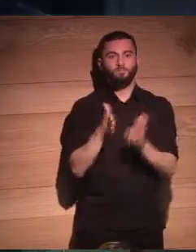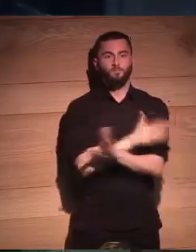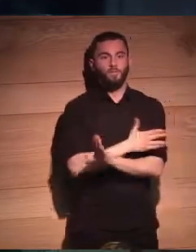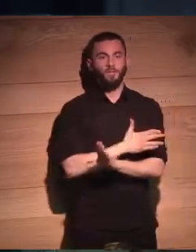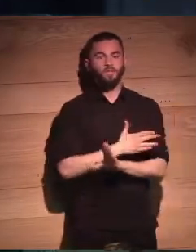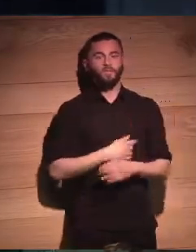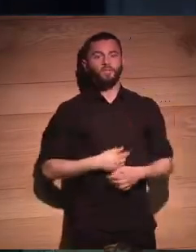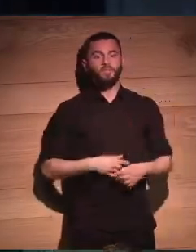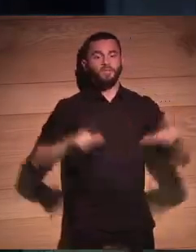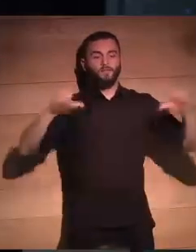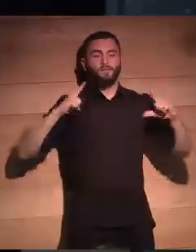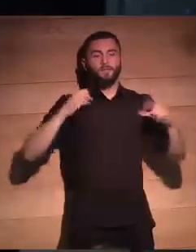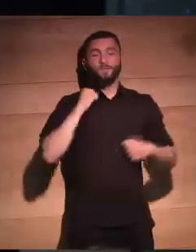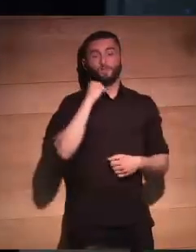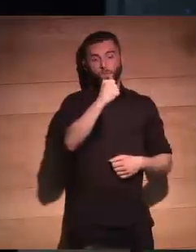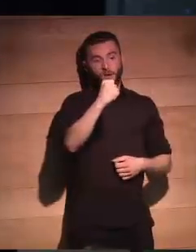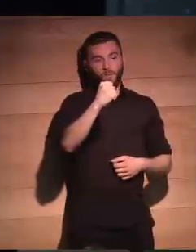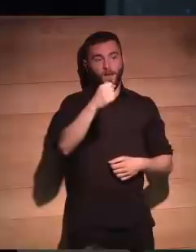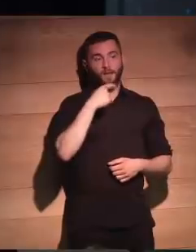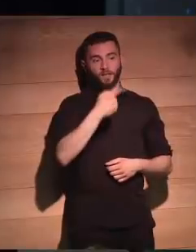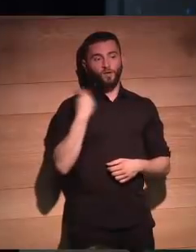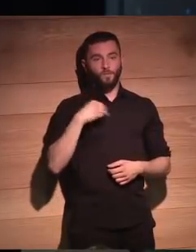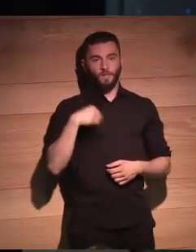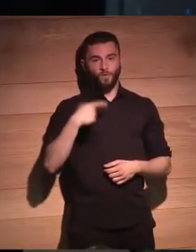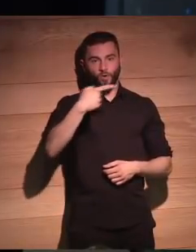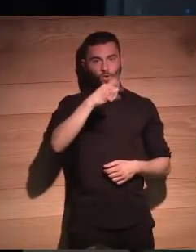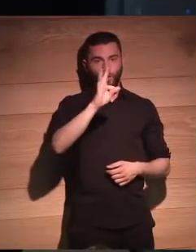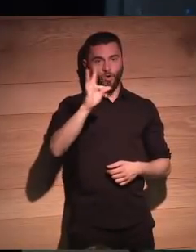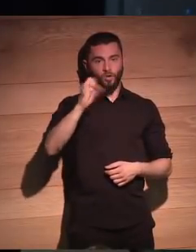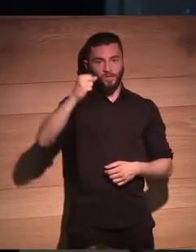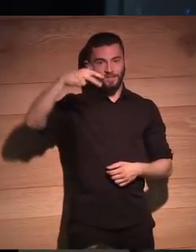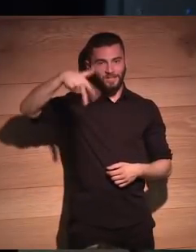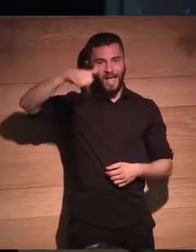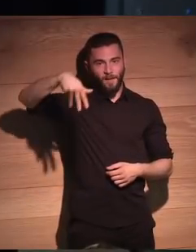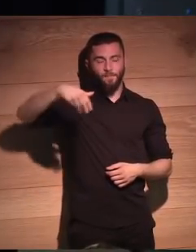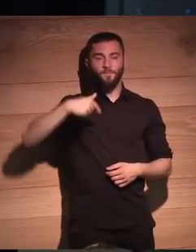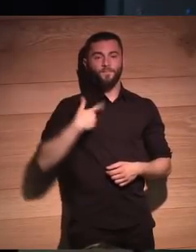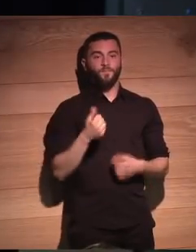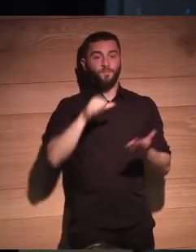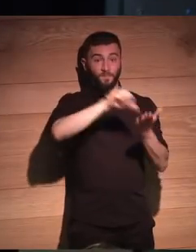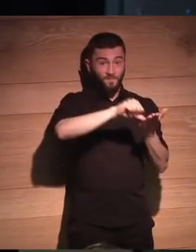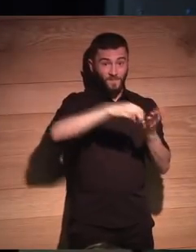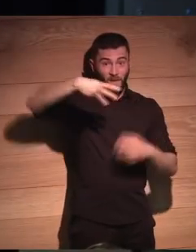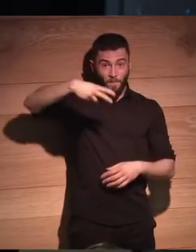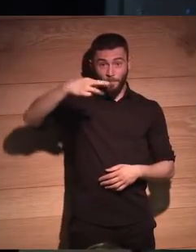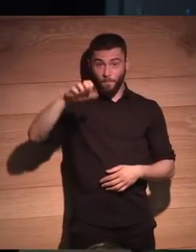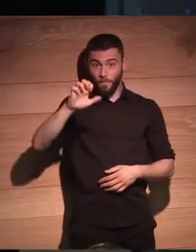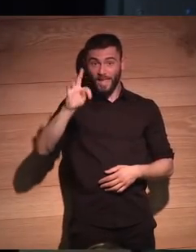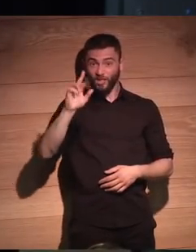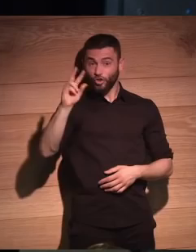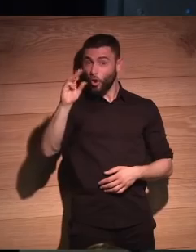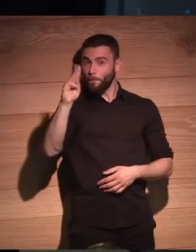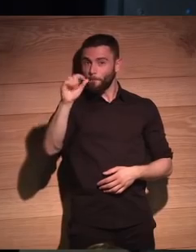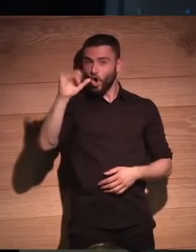¿no? La contraposición con Superman. Sí. Pues con Gotham te digo lo mismo. Gotham no es Metrópolis. Quiero decir, tanto Metrópolis como